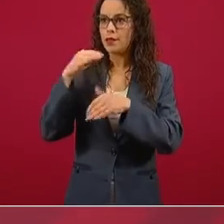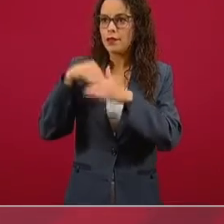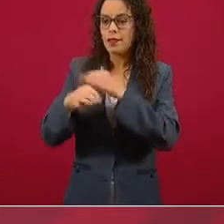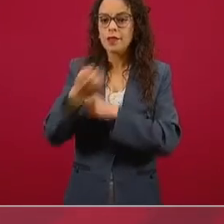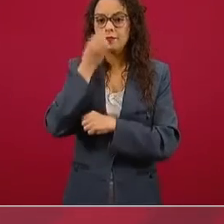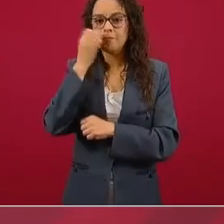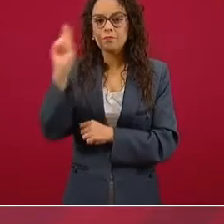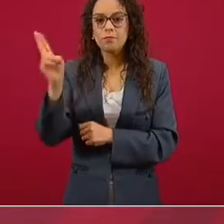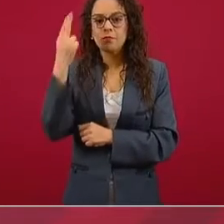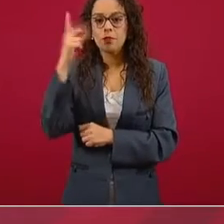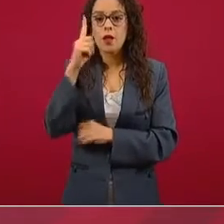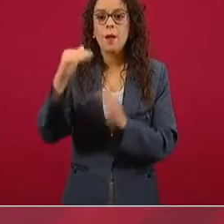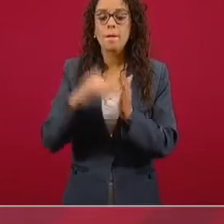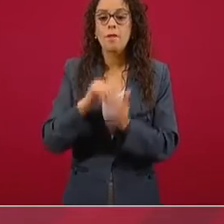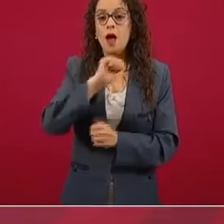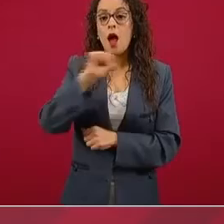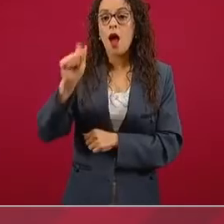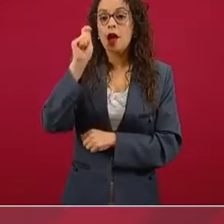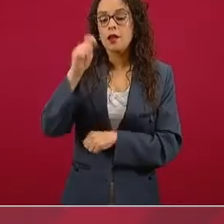en medicina.